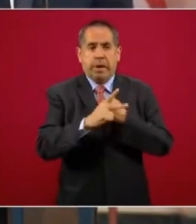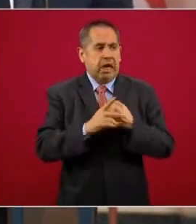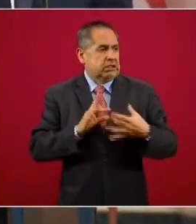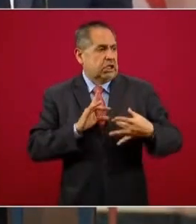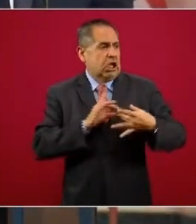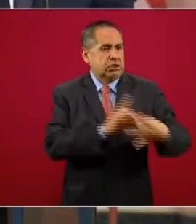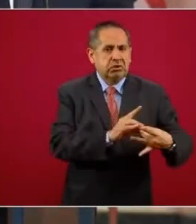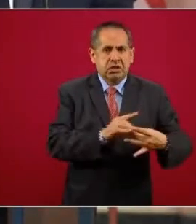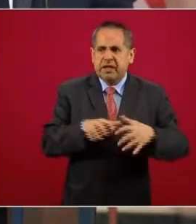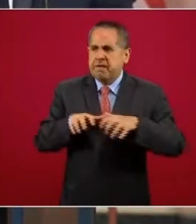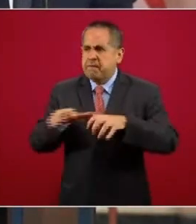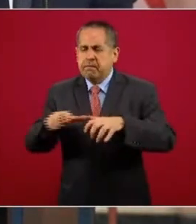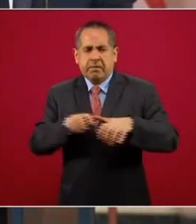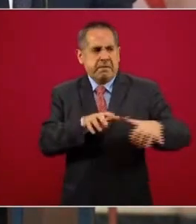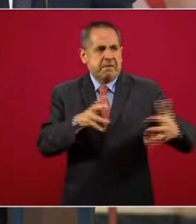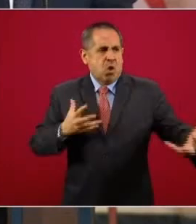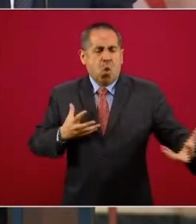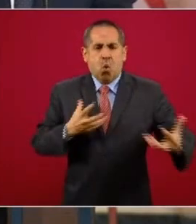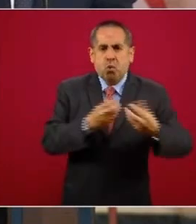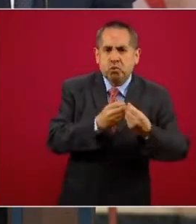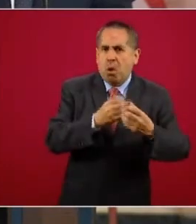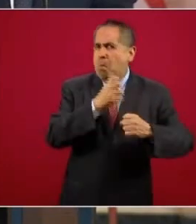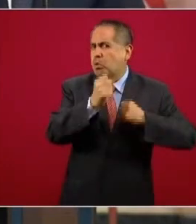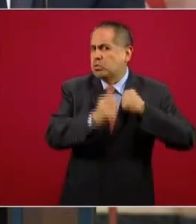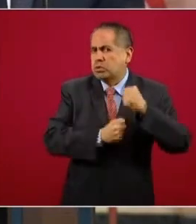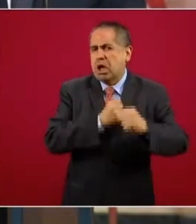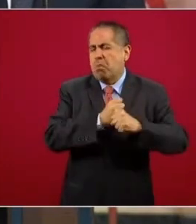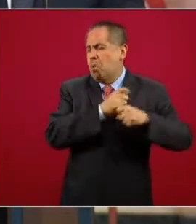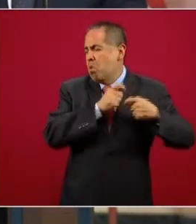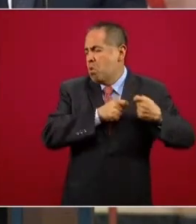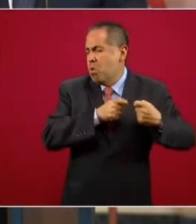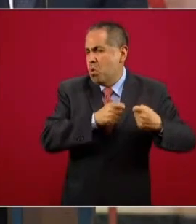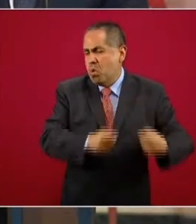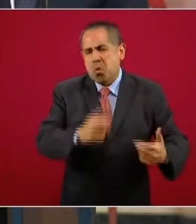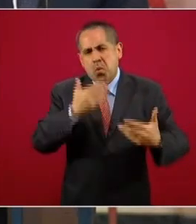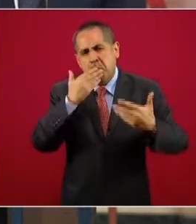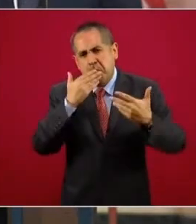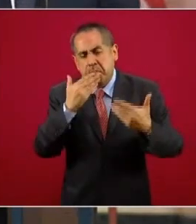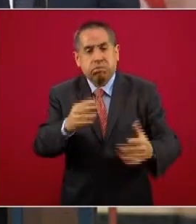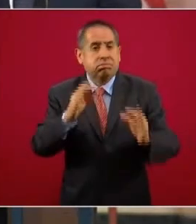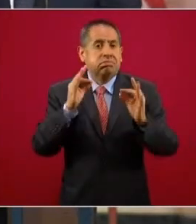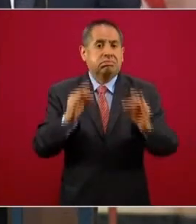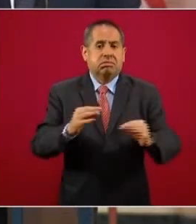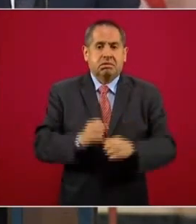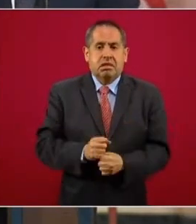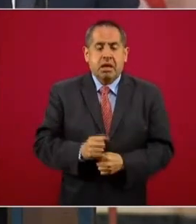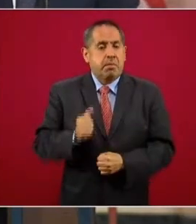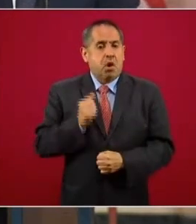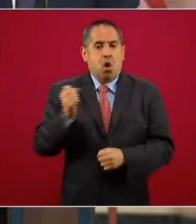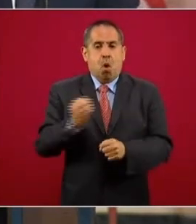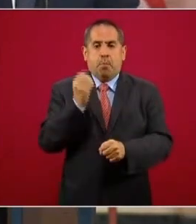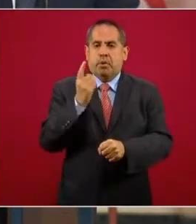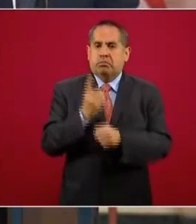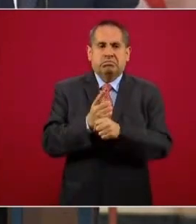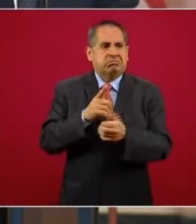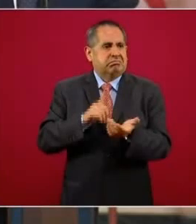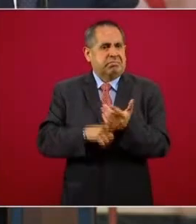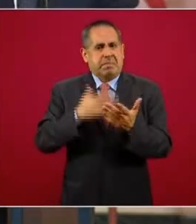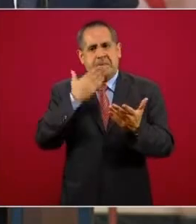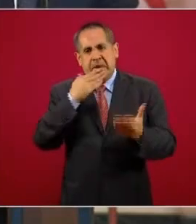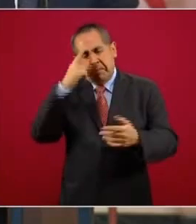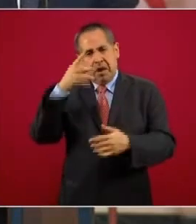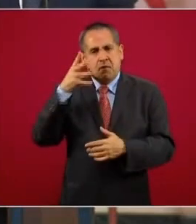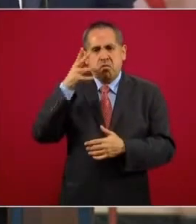a través de varias generaciones y aprovechamos las oportunidades que se nos presentan en el futuro